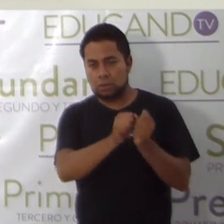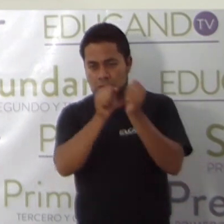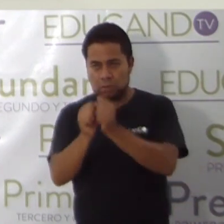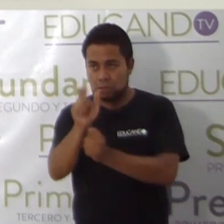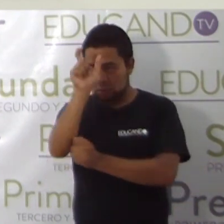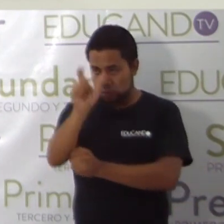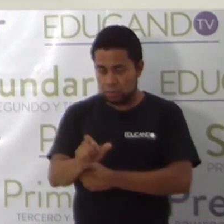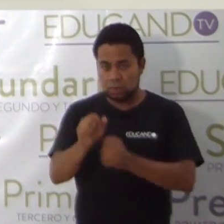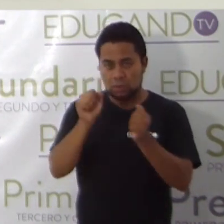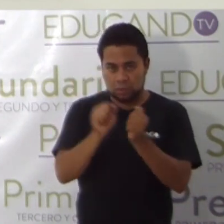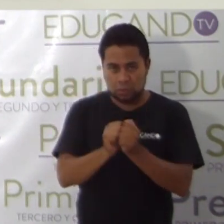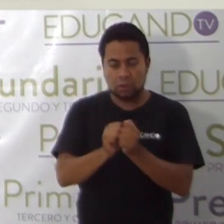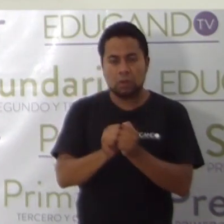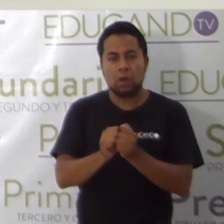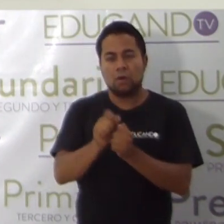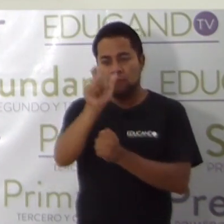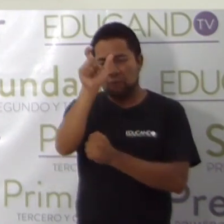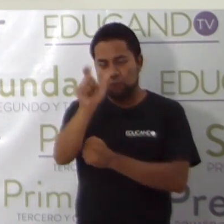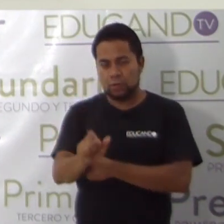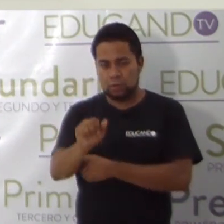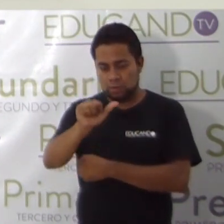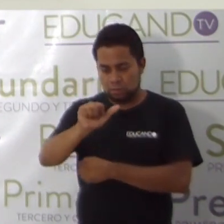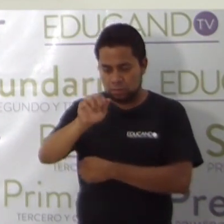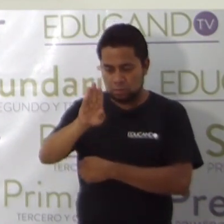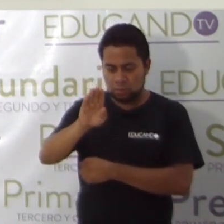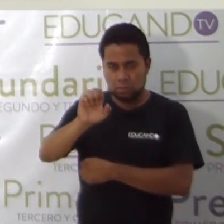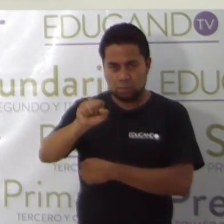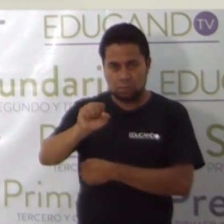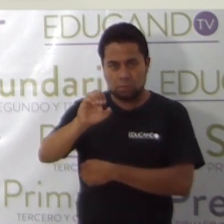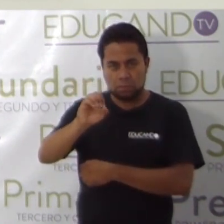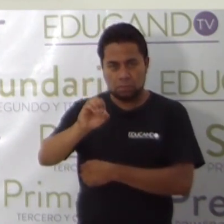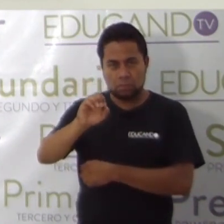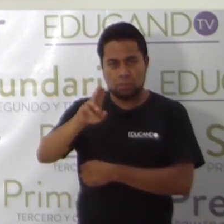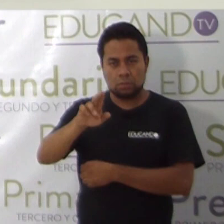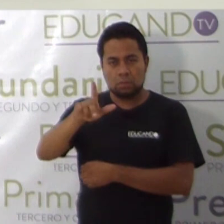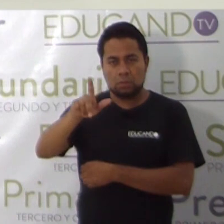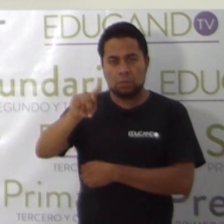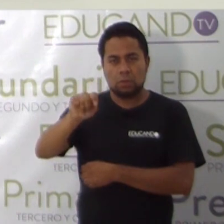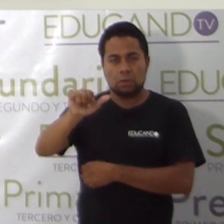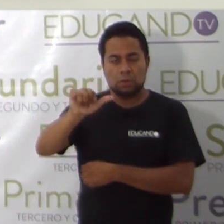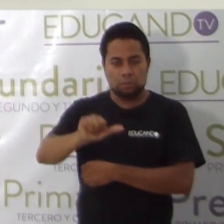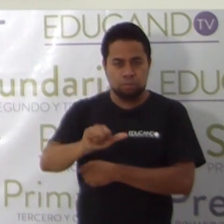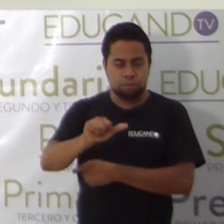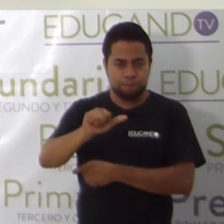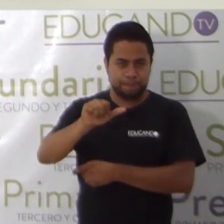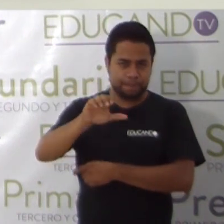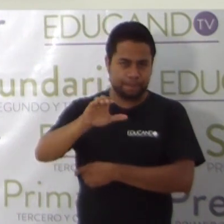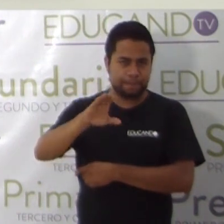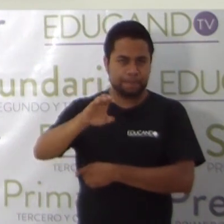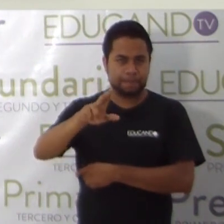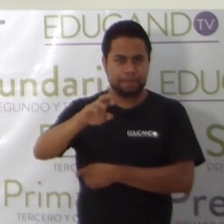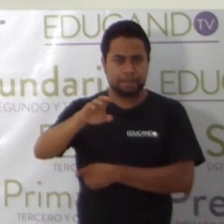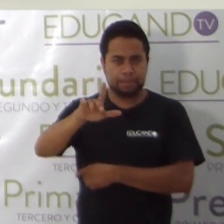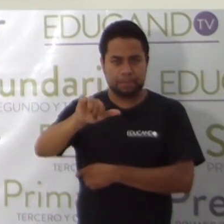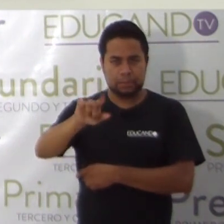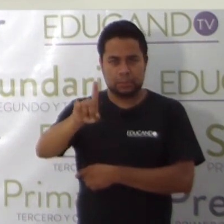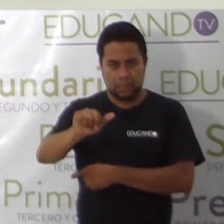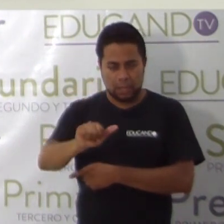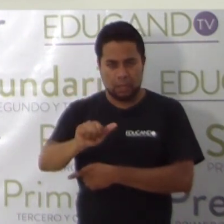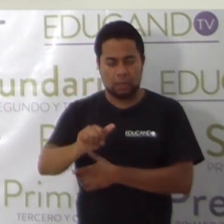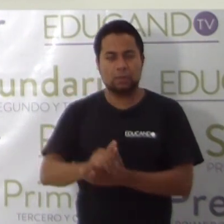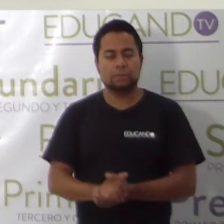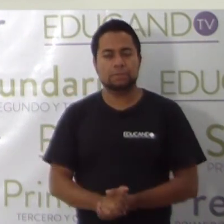frecuencia absoluta acumulada. ¿Cómo se obtiene nuestra frecuencia absoluta acumulada?